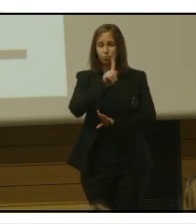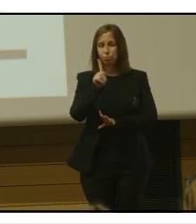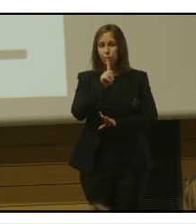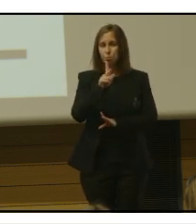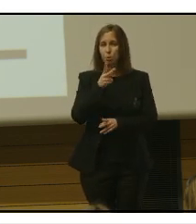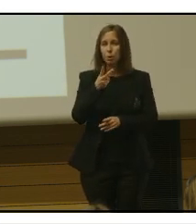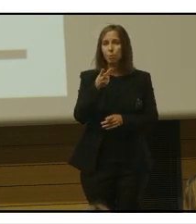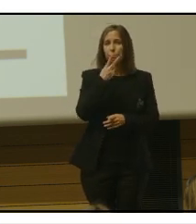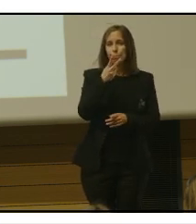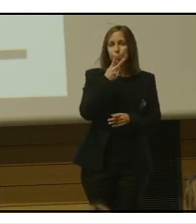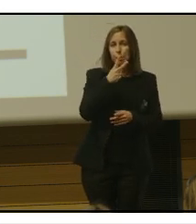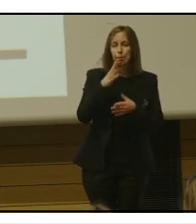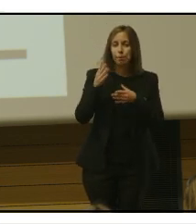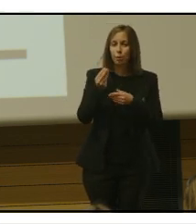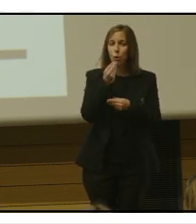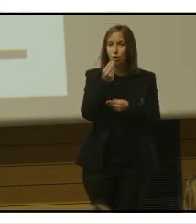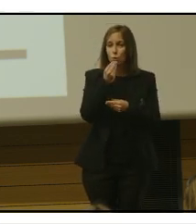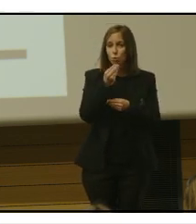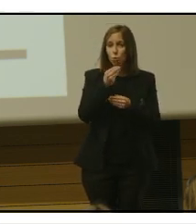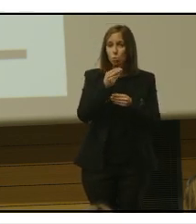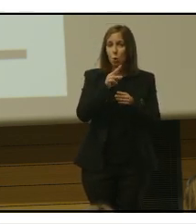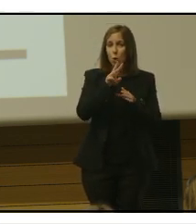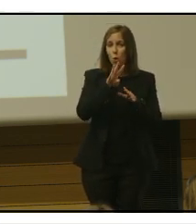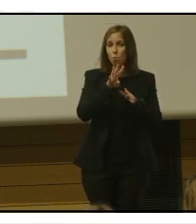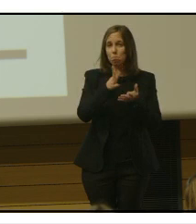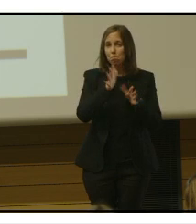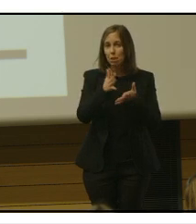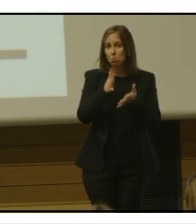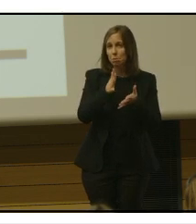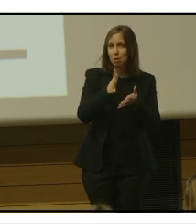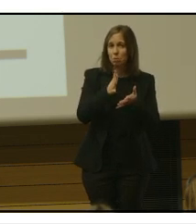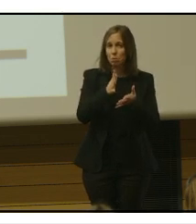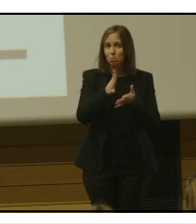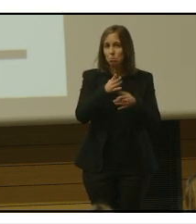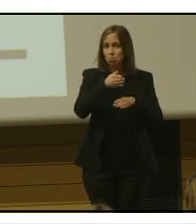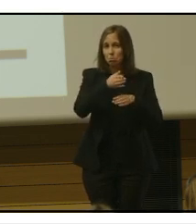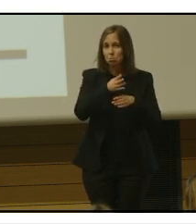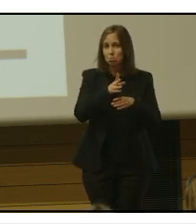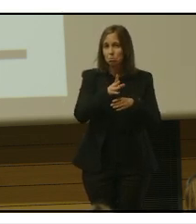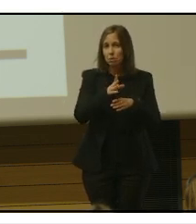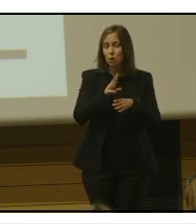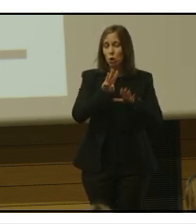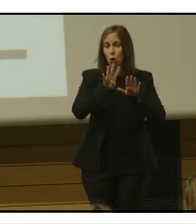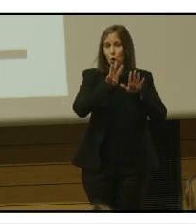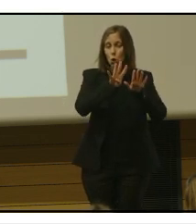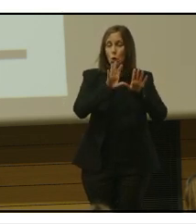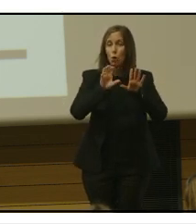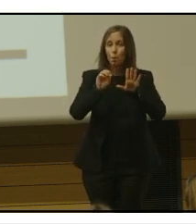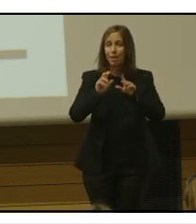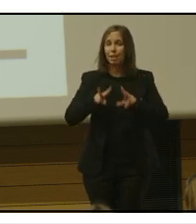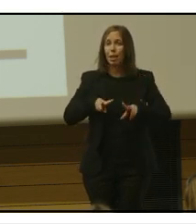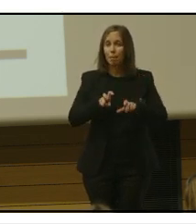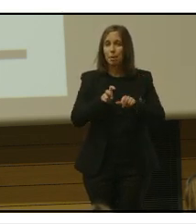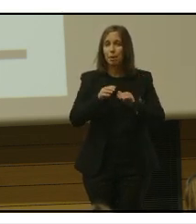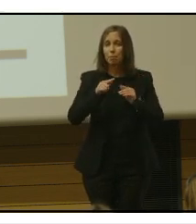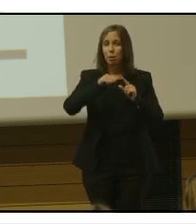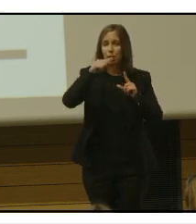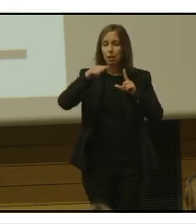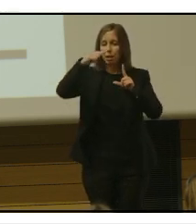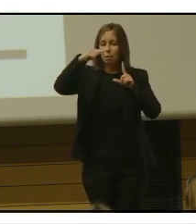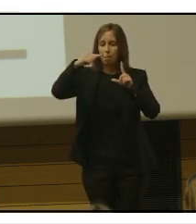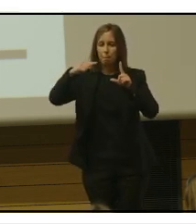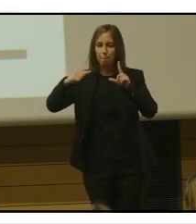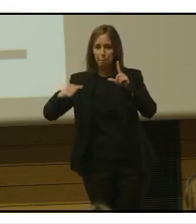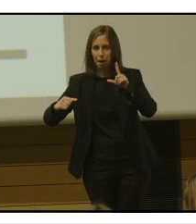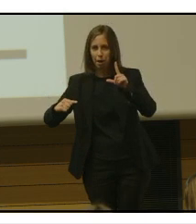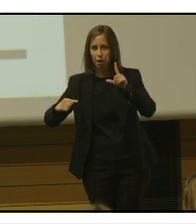tabaco en España está disminuyendo desde mediados de los años, bueno, pues yo diría casi desde principios de los años 90. Se ve que la tendencia claramente es